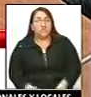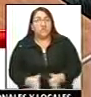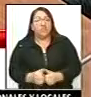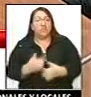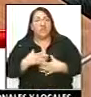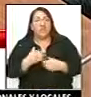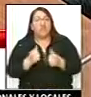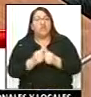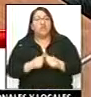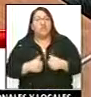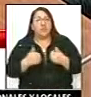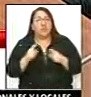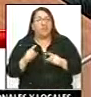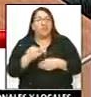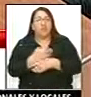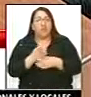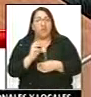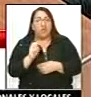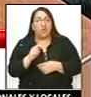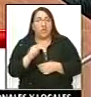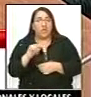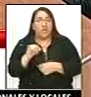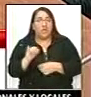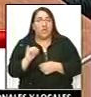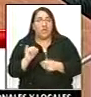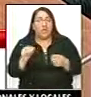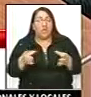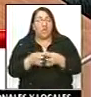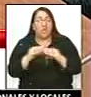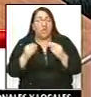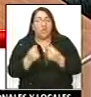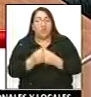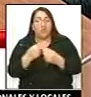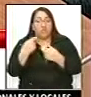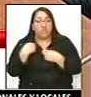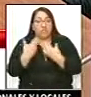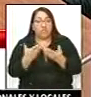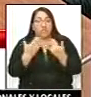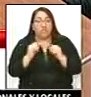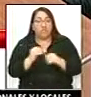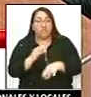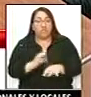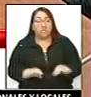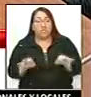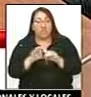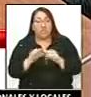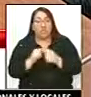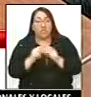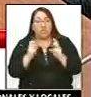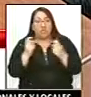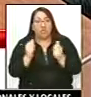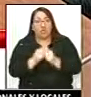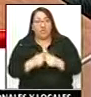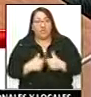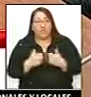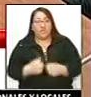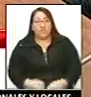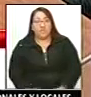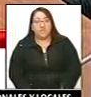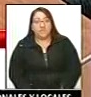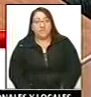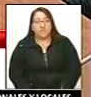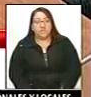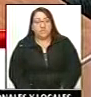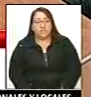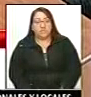no se forma el CONEI o el equipo responsable y se incumple con brindar la información referida al tema de convivencia, ¿no? Ahí está el número